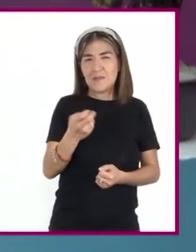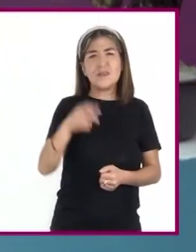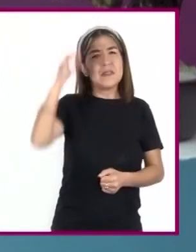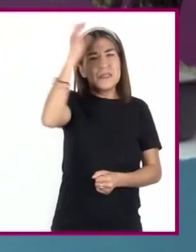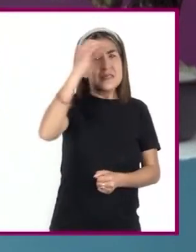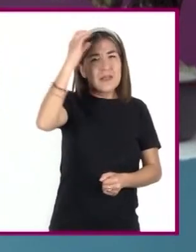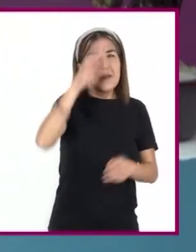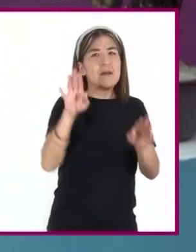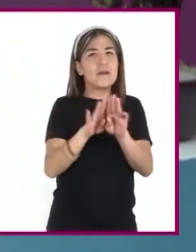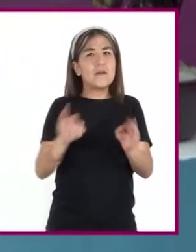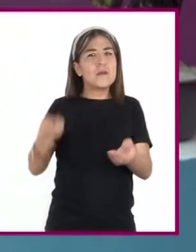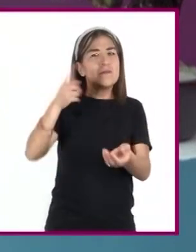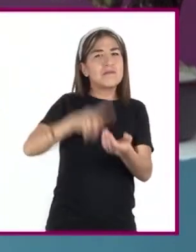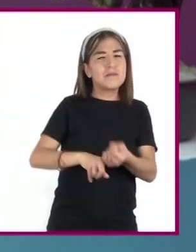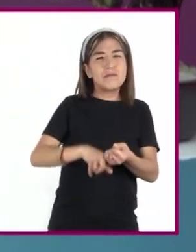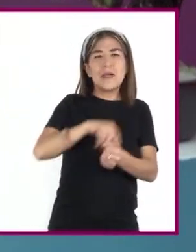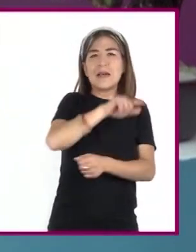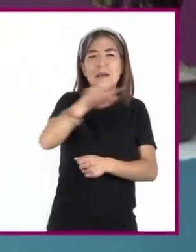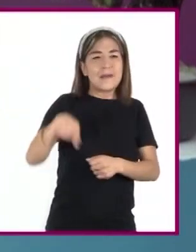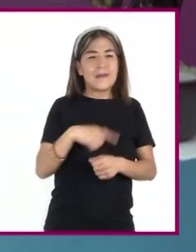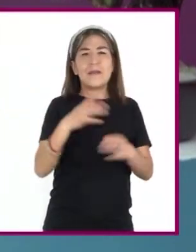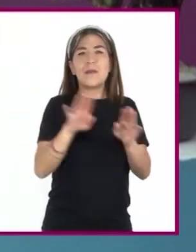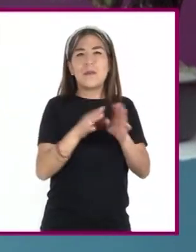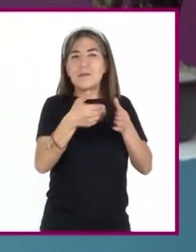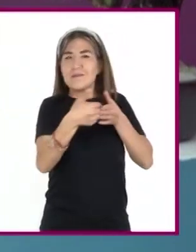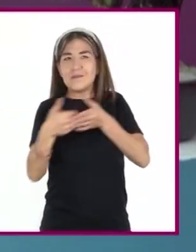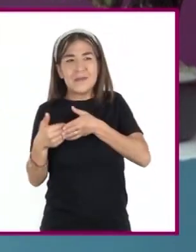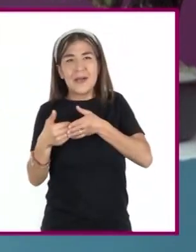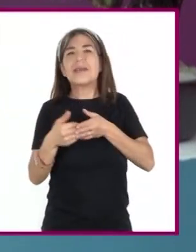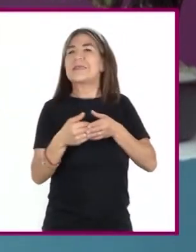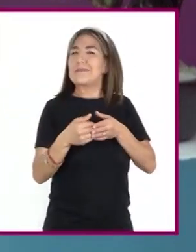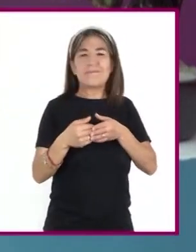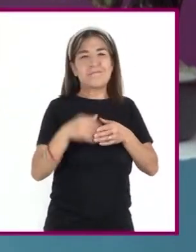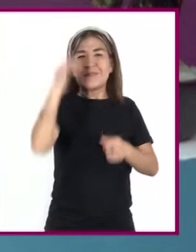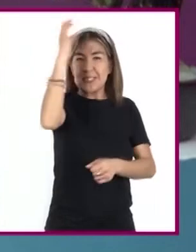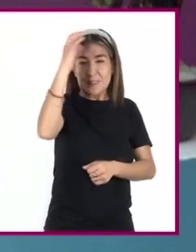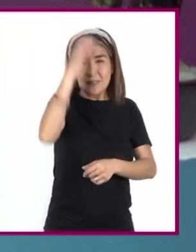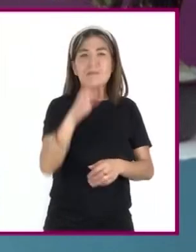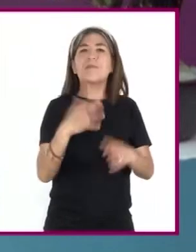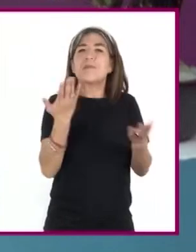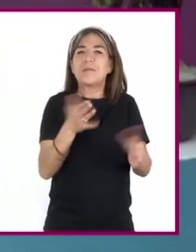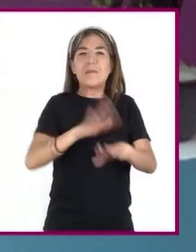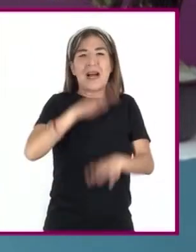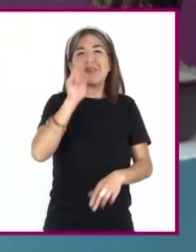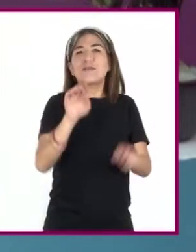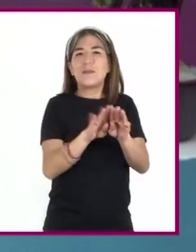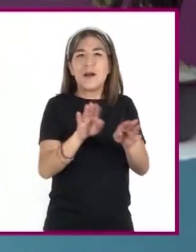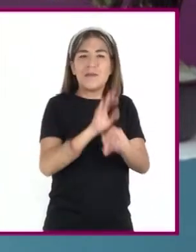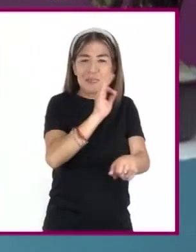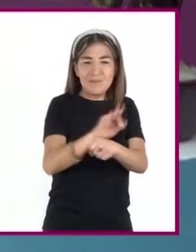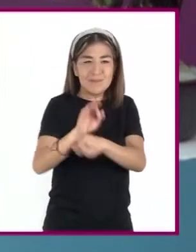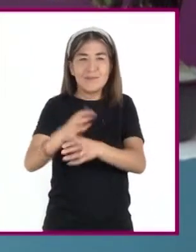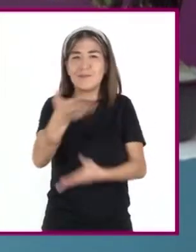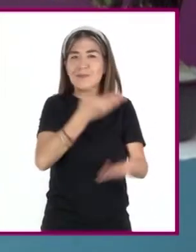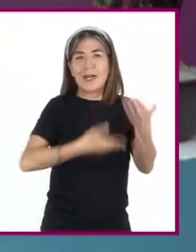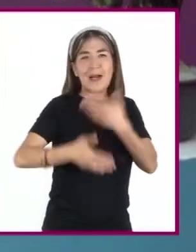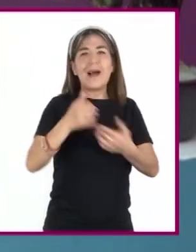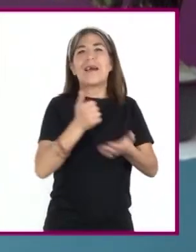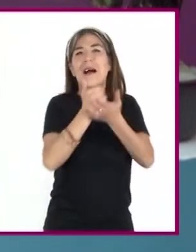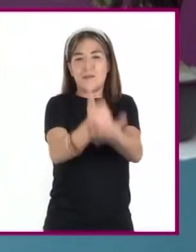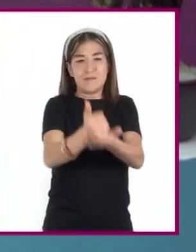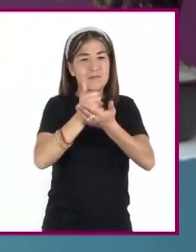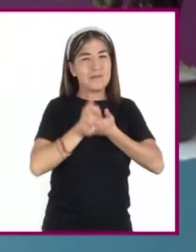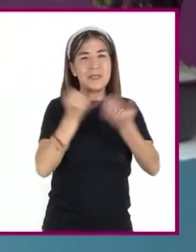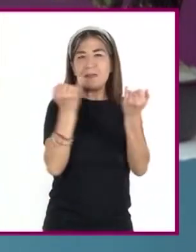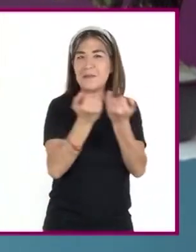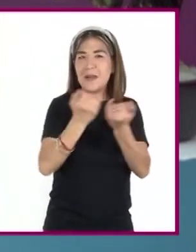de todo lo demás, lo cual es completamente falso. La ciencia forma parte de nosotros y nosotros de ella. Se involucra